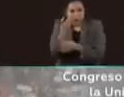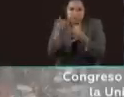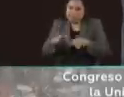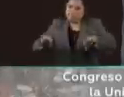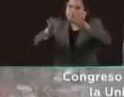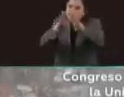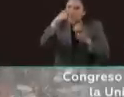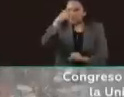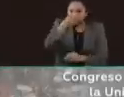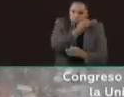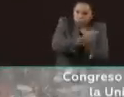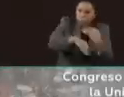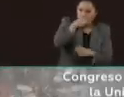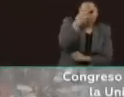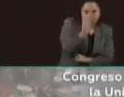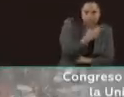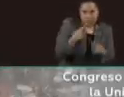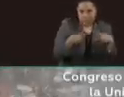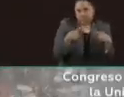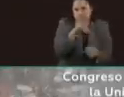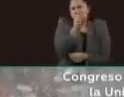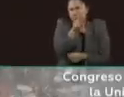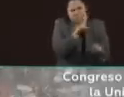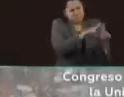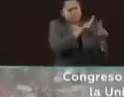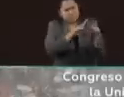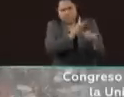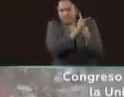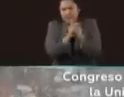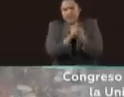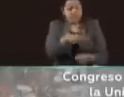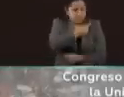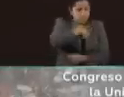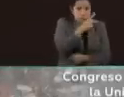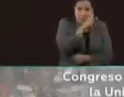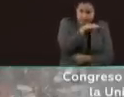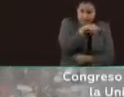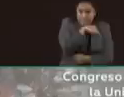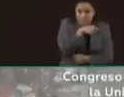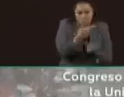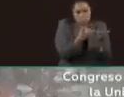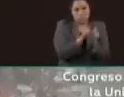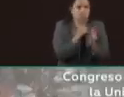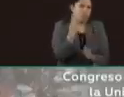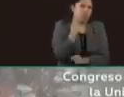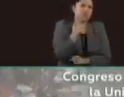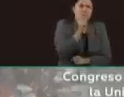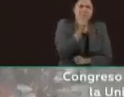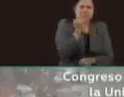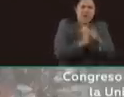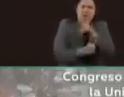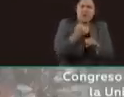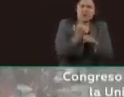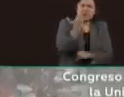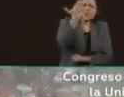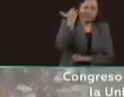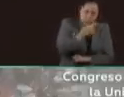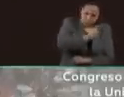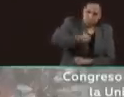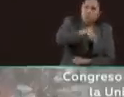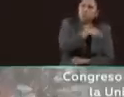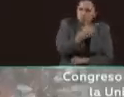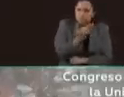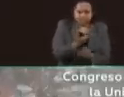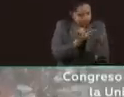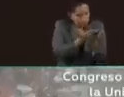entera. Desde hace 20 años, el Verde ha sido el único partido que consistentemente ha planteado la adopción del paradigma